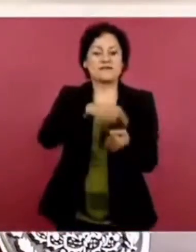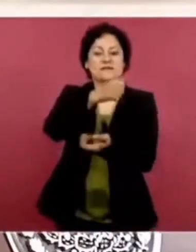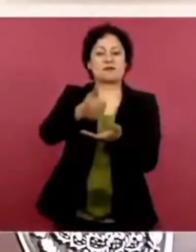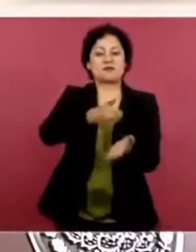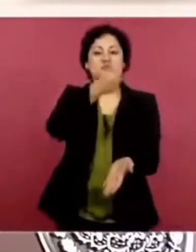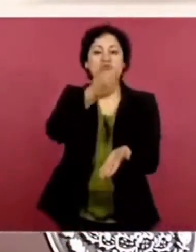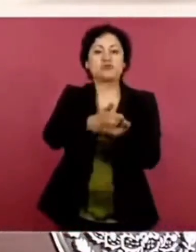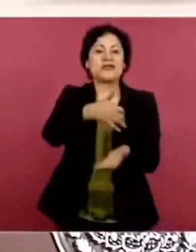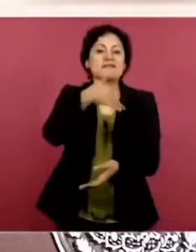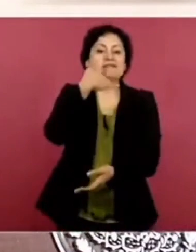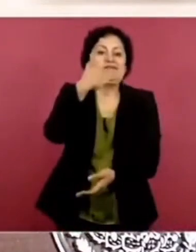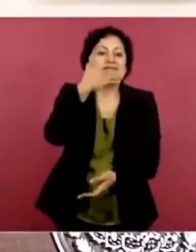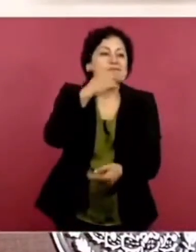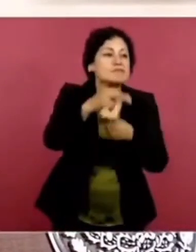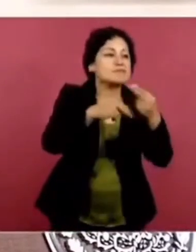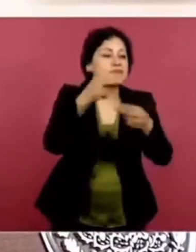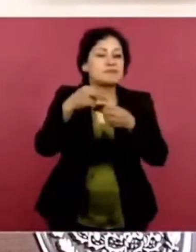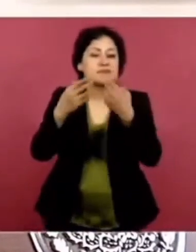era muy